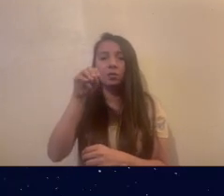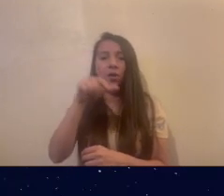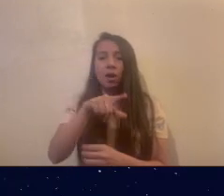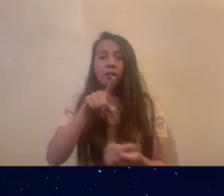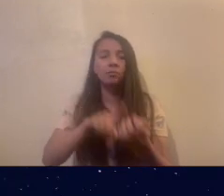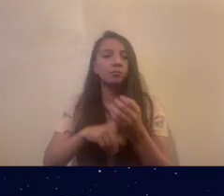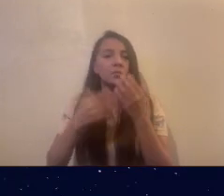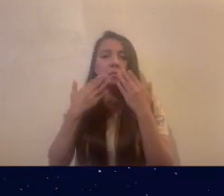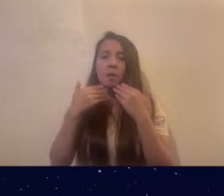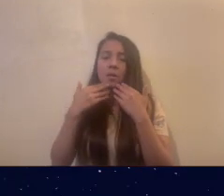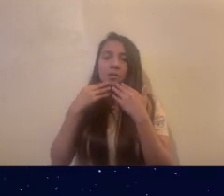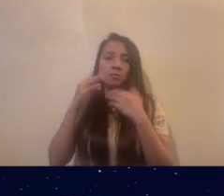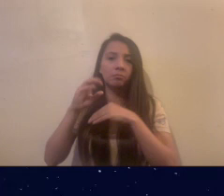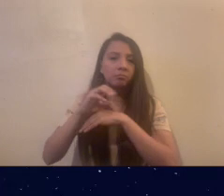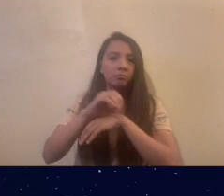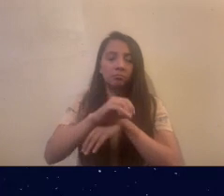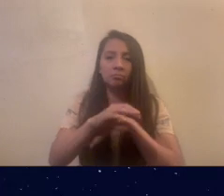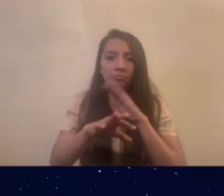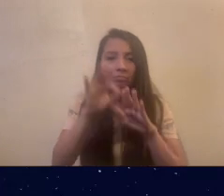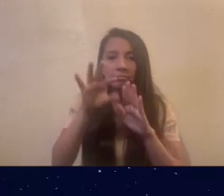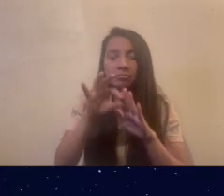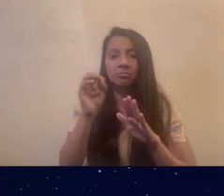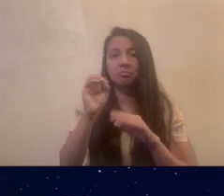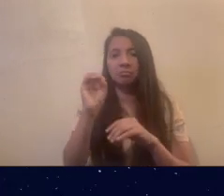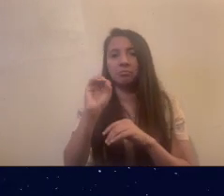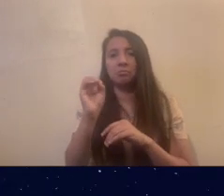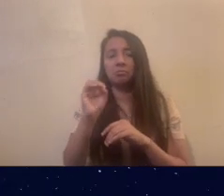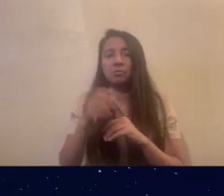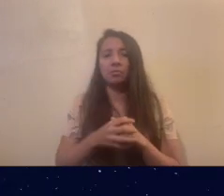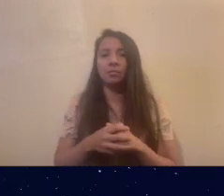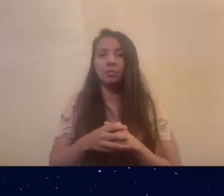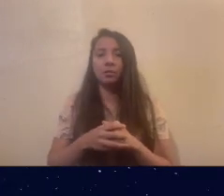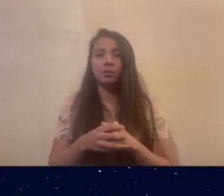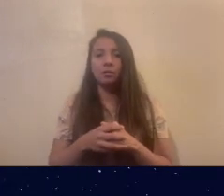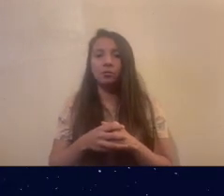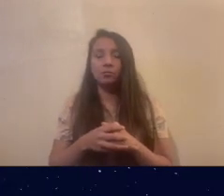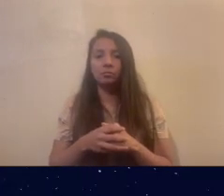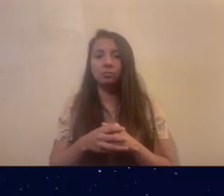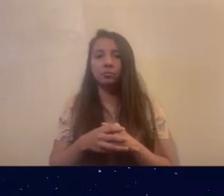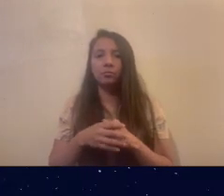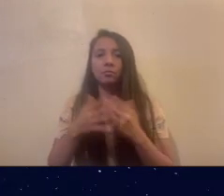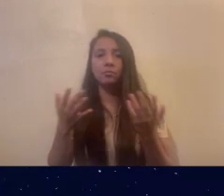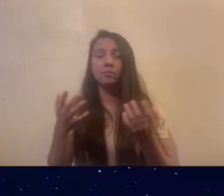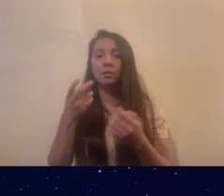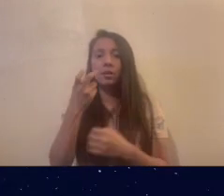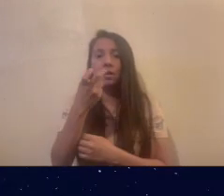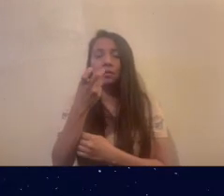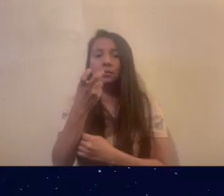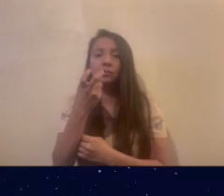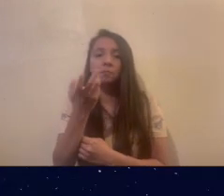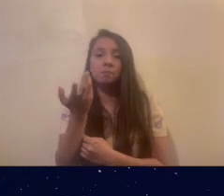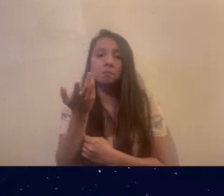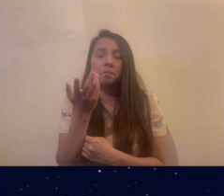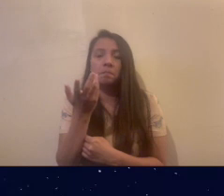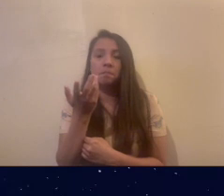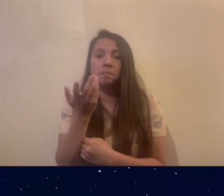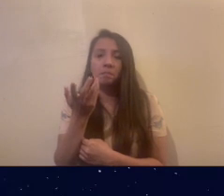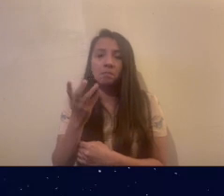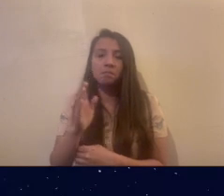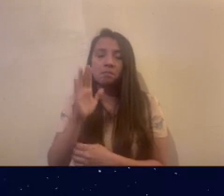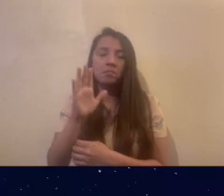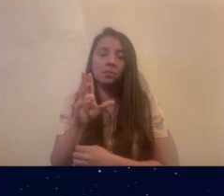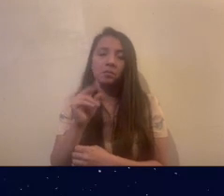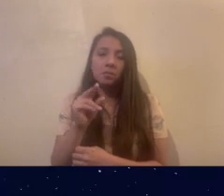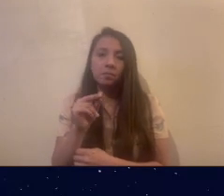vegetales que no tienen micorrizas o no han sido halladas todavía las micorrizas. Así que en este caso no sería...